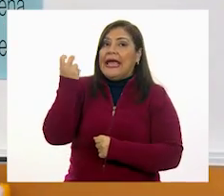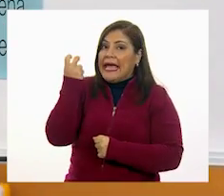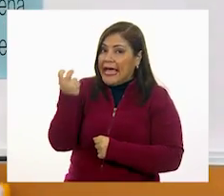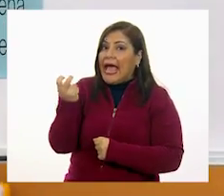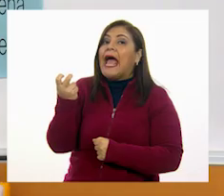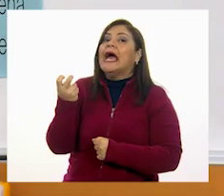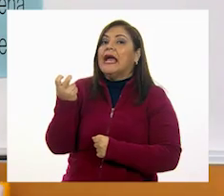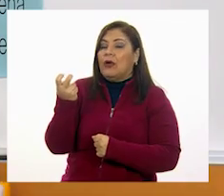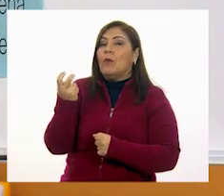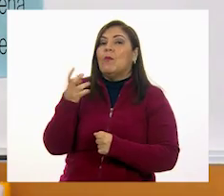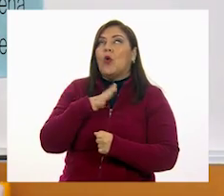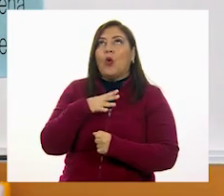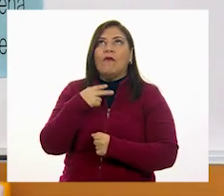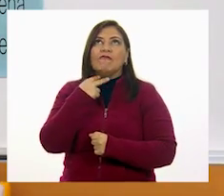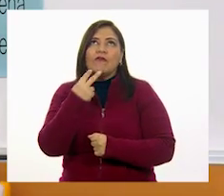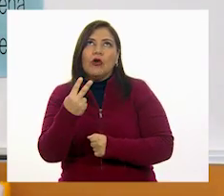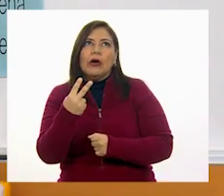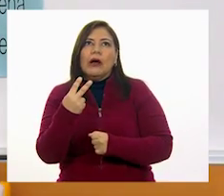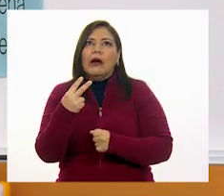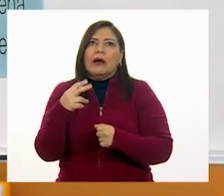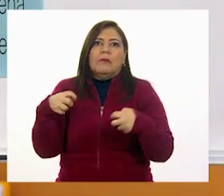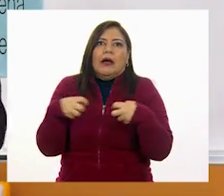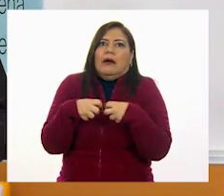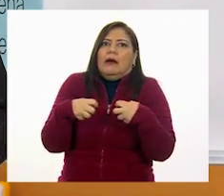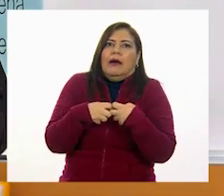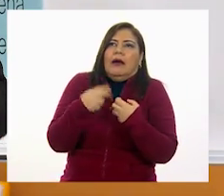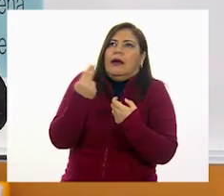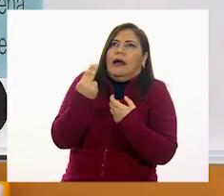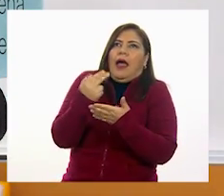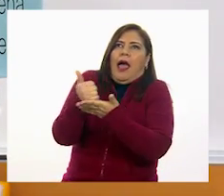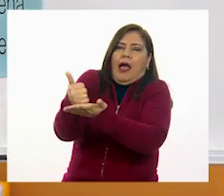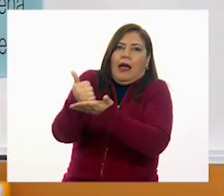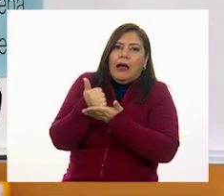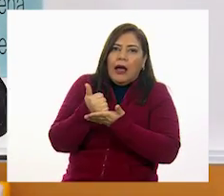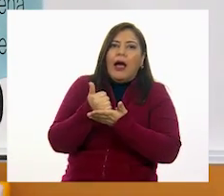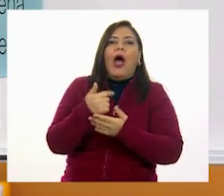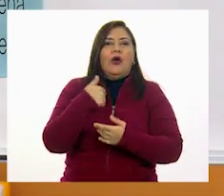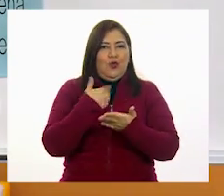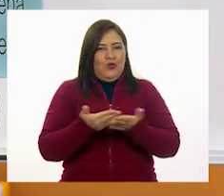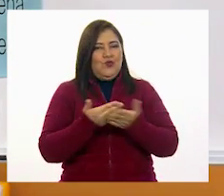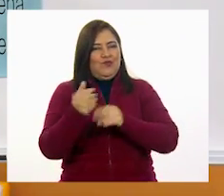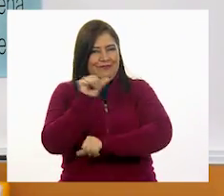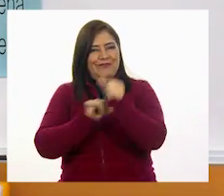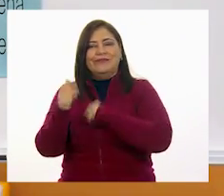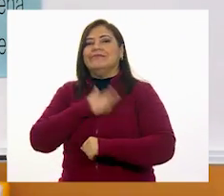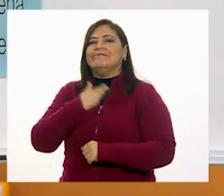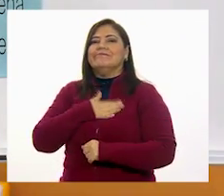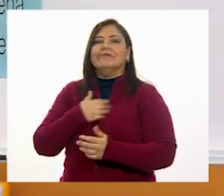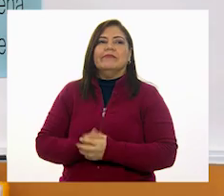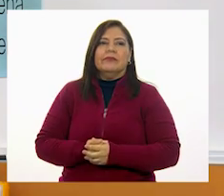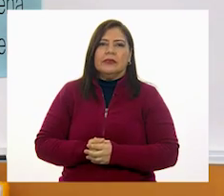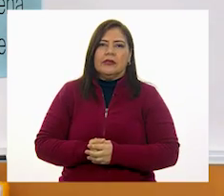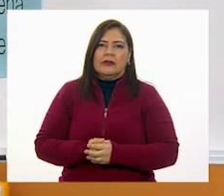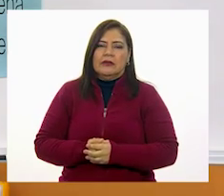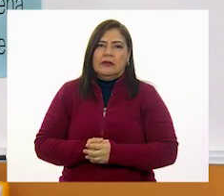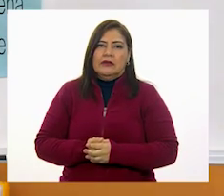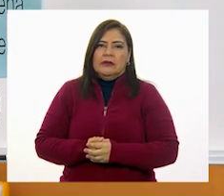de desesperación, ¿verdad? Sí. Está pidiendo ayuda. Ahora yo voy. A ver.